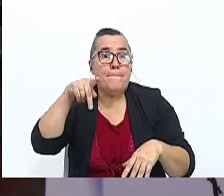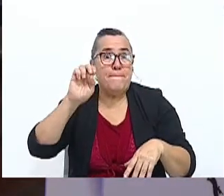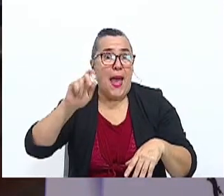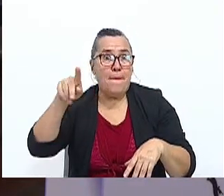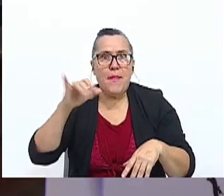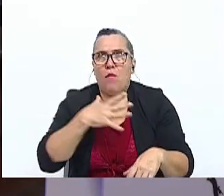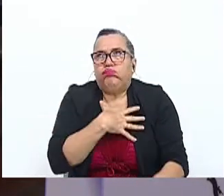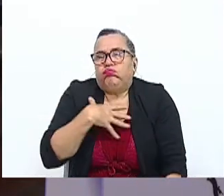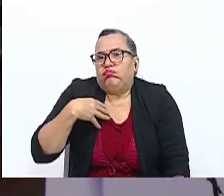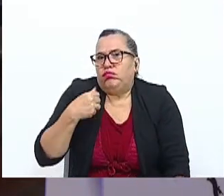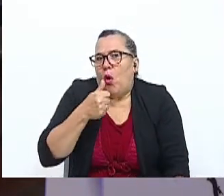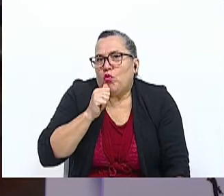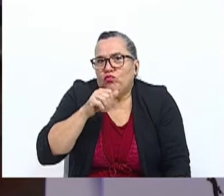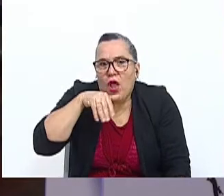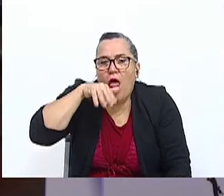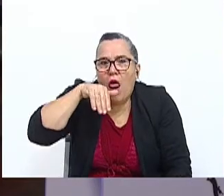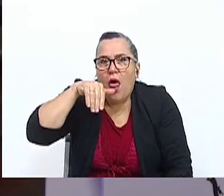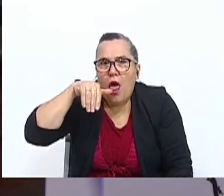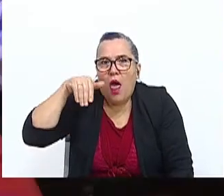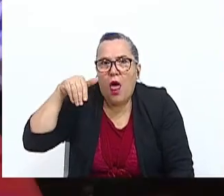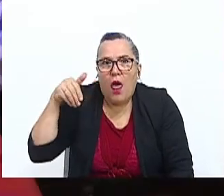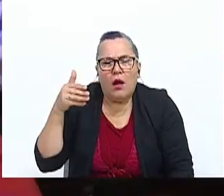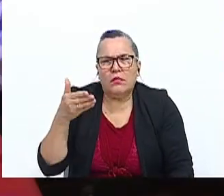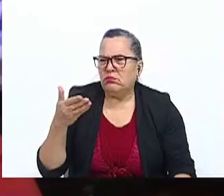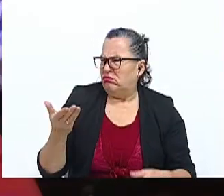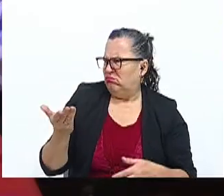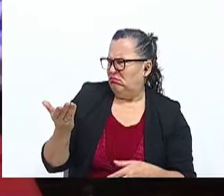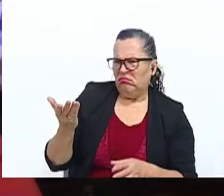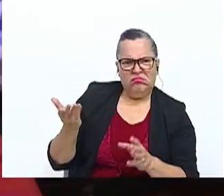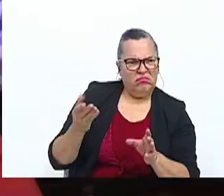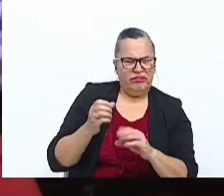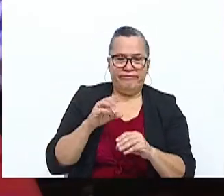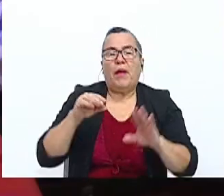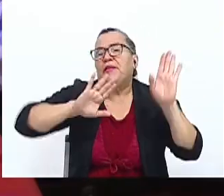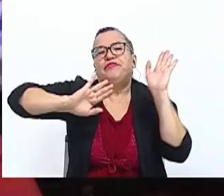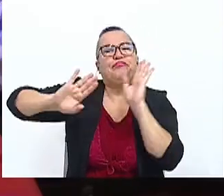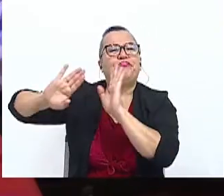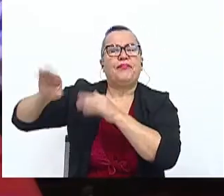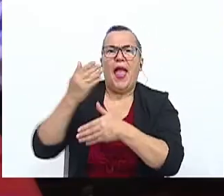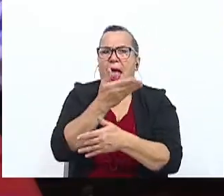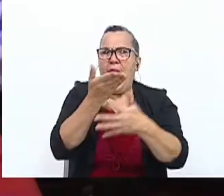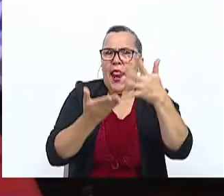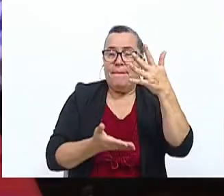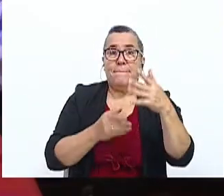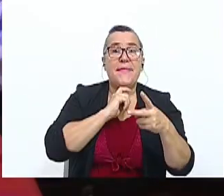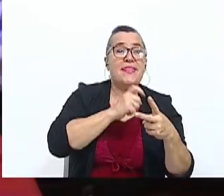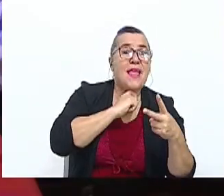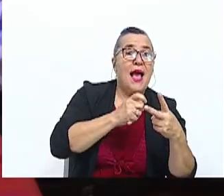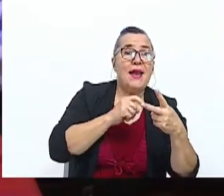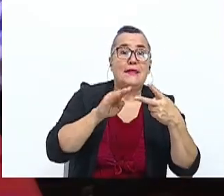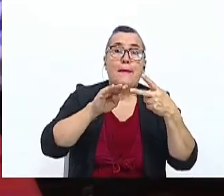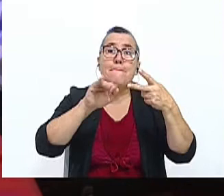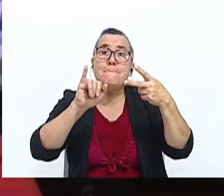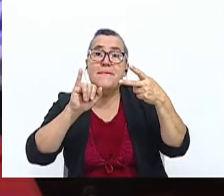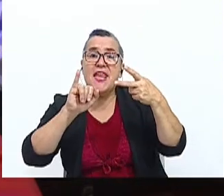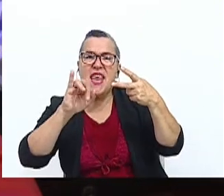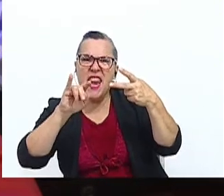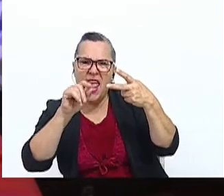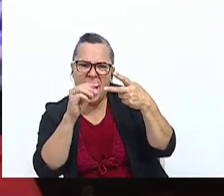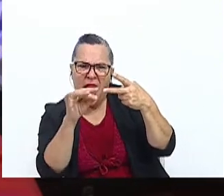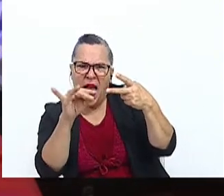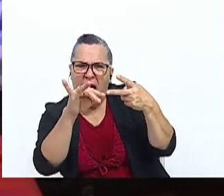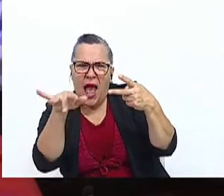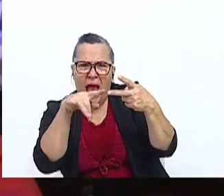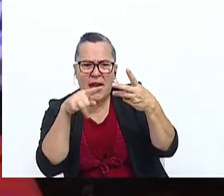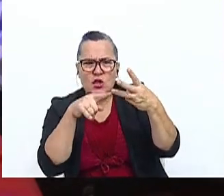agua. Por cierto, ¿qué se habrá hecho ese perro? Bueno, hay muchos otros elementos, así como los metales, los minerales. Imagínense